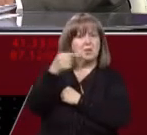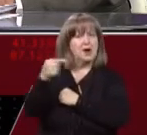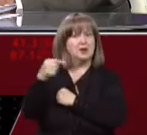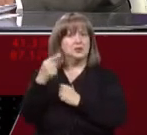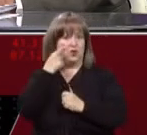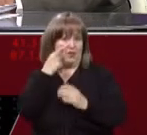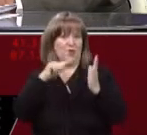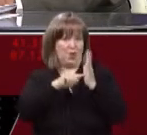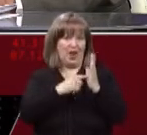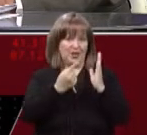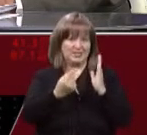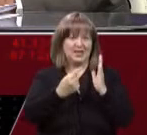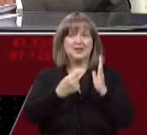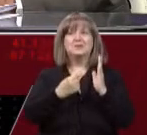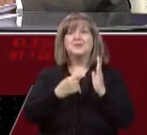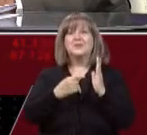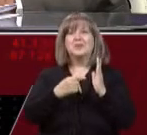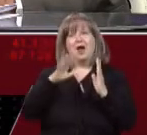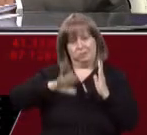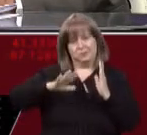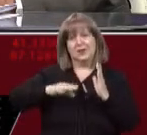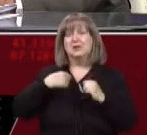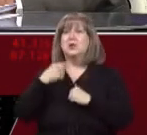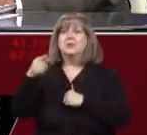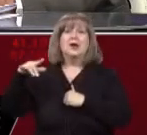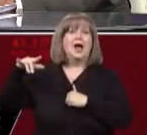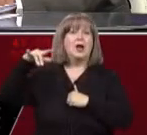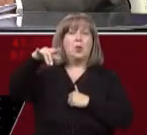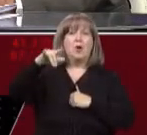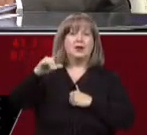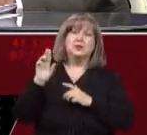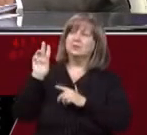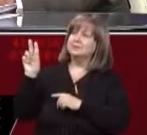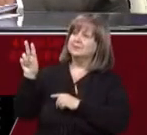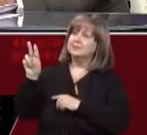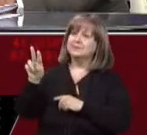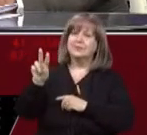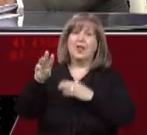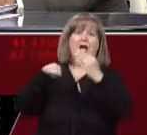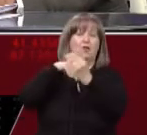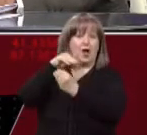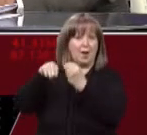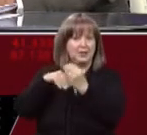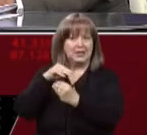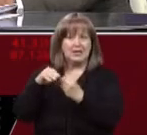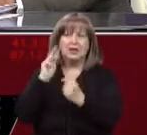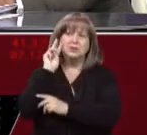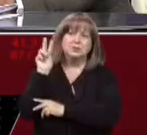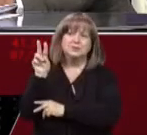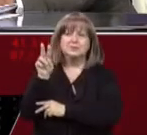en Buenos Aires, ahora me toca viajar aquí a Buenos Aires, paso por el aeropuerto todas las semanas. Sí. La cantidad de familias